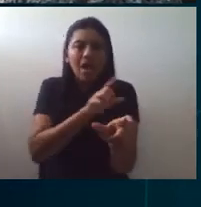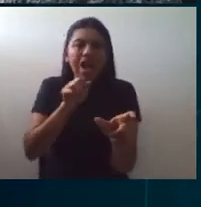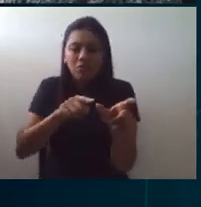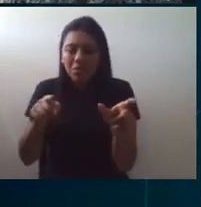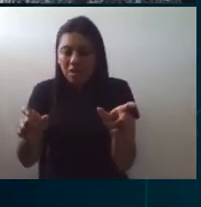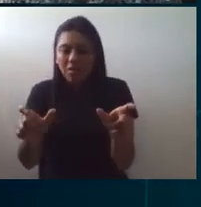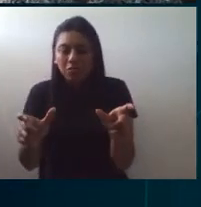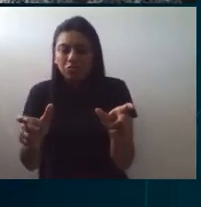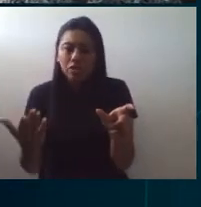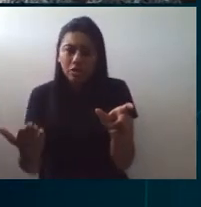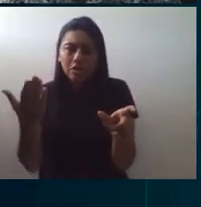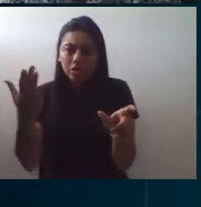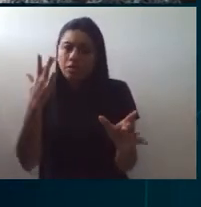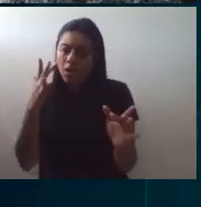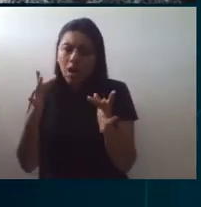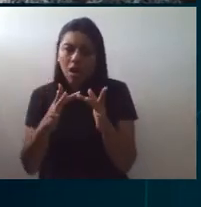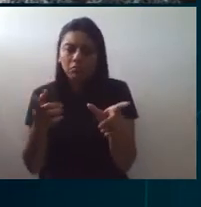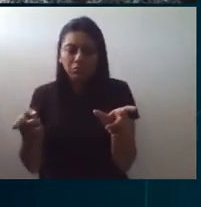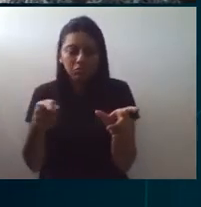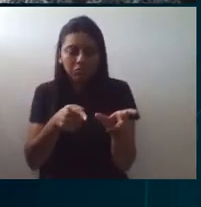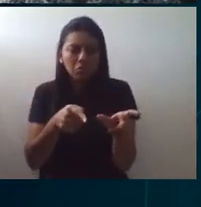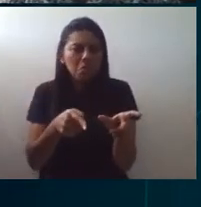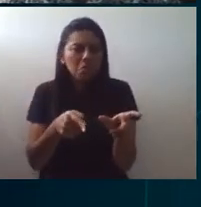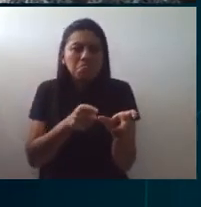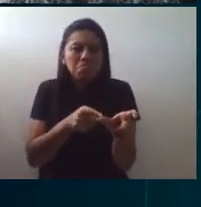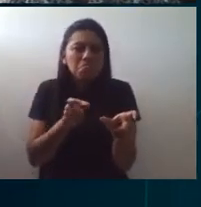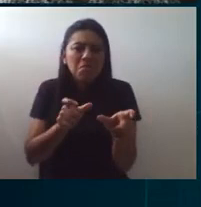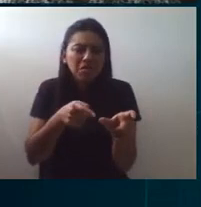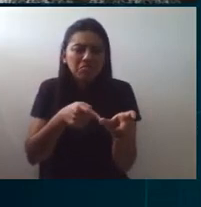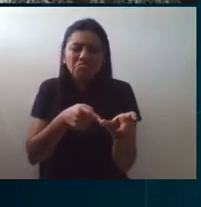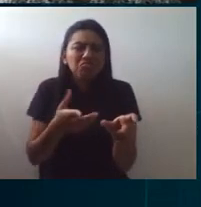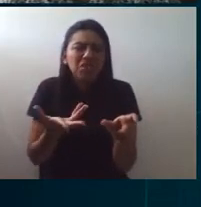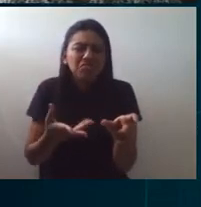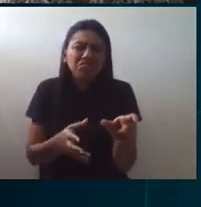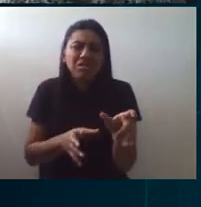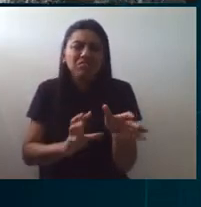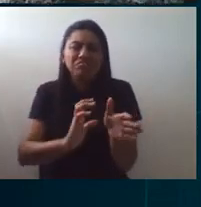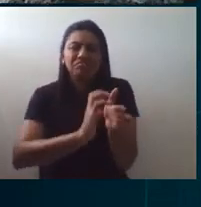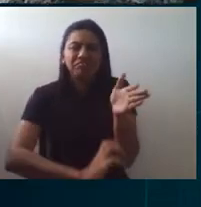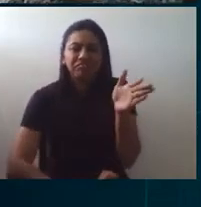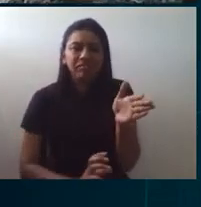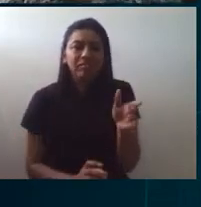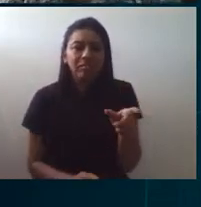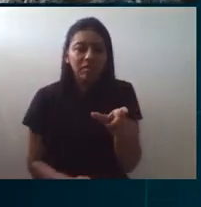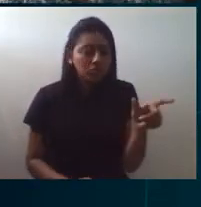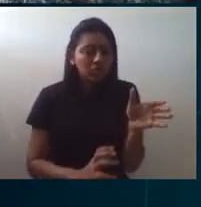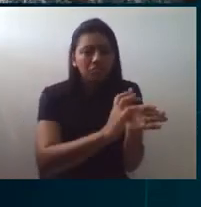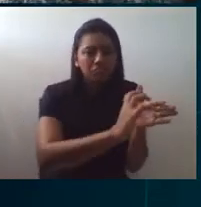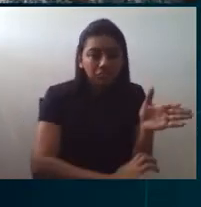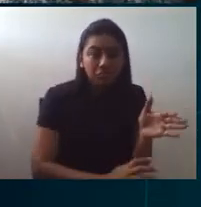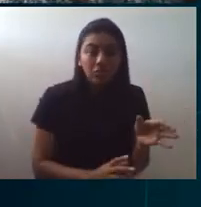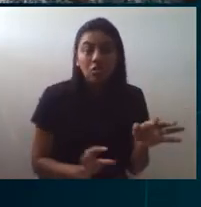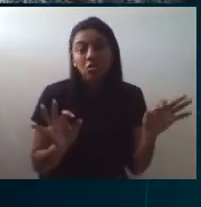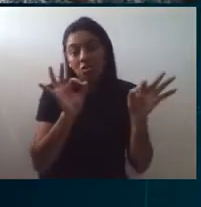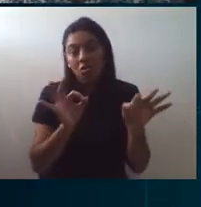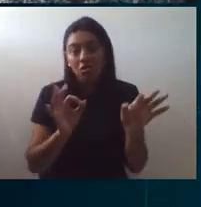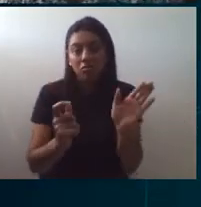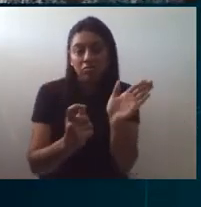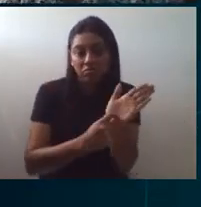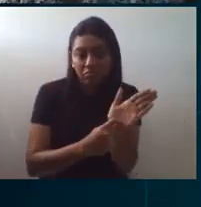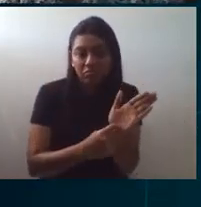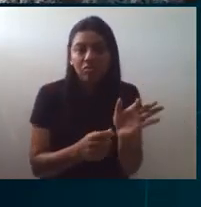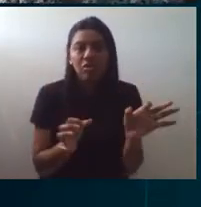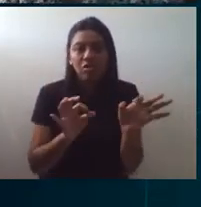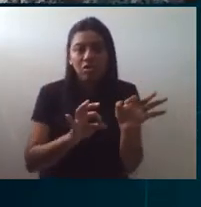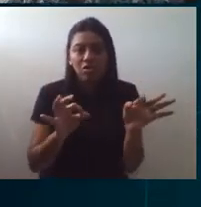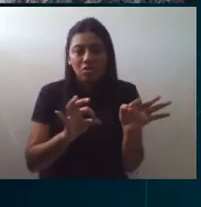quitar al texto palabras que no agregan valor al análisis que vamos a hacer posteriormente, y es cuál es toda la puntuación, obviamente, listo, y palabras como toda